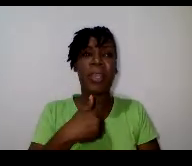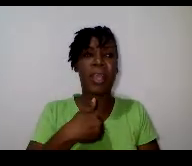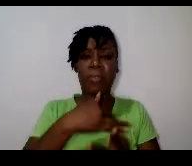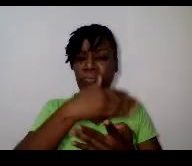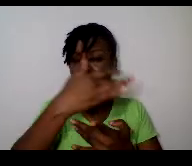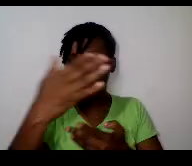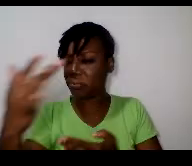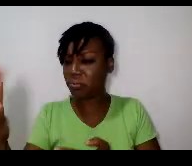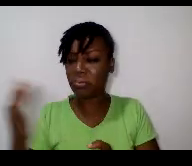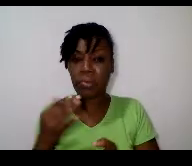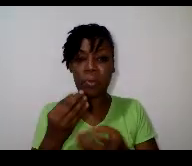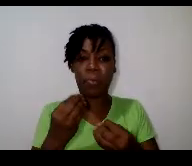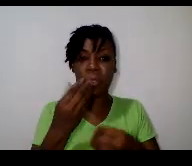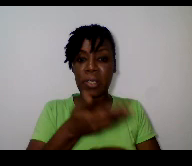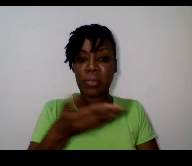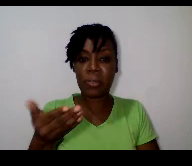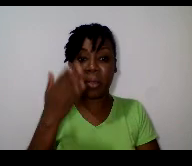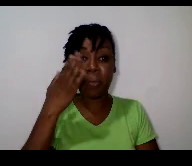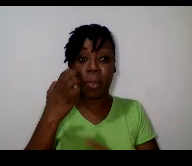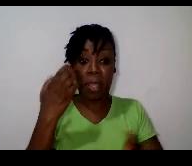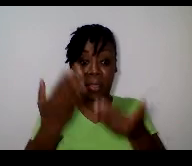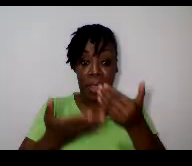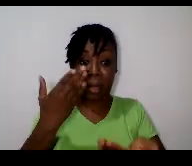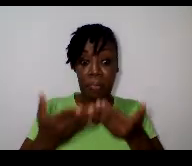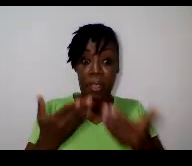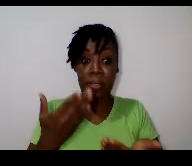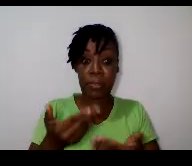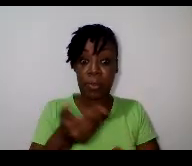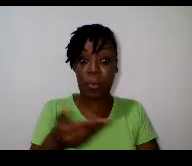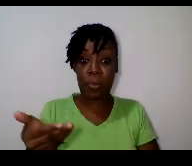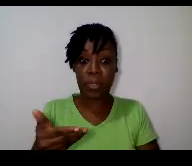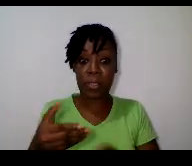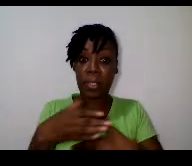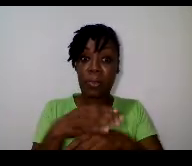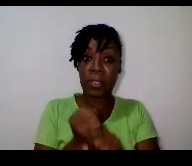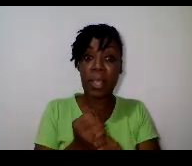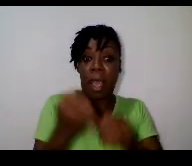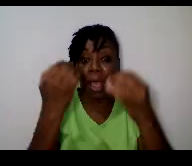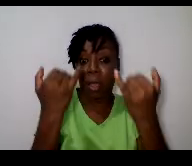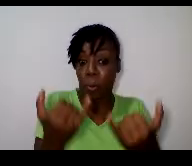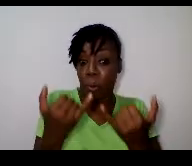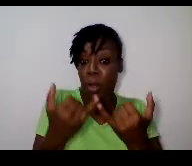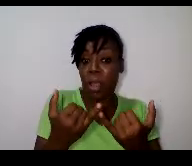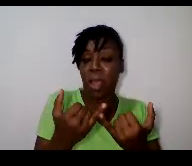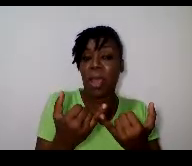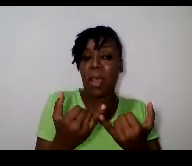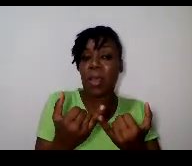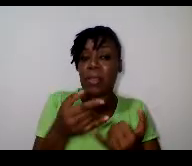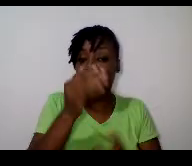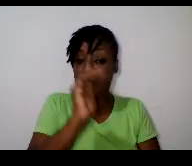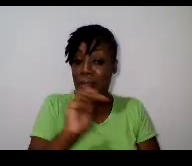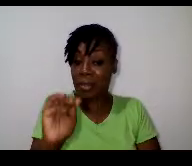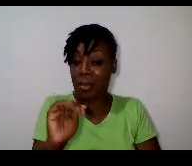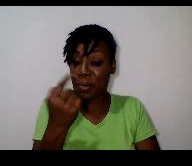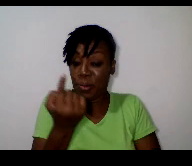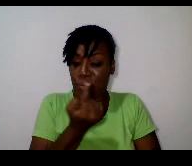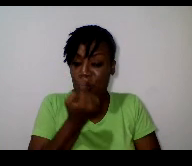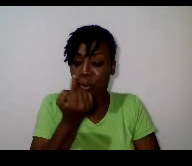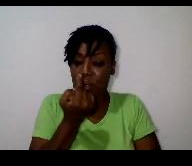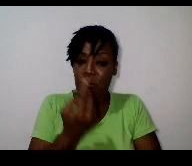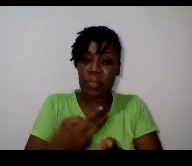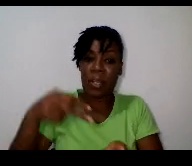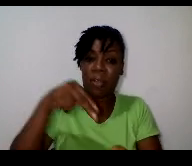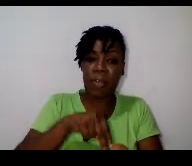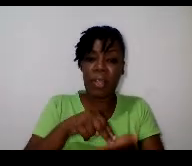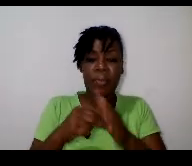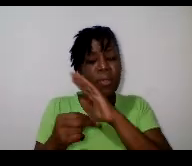de fondo, porque tal vez hayan factores externos que lo hacen. Entonces es importante. Ahora, si el niño solito se levanta por pesadillas, porque está en